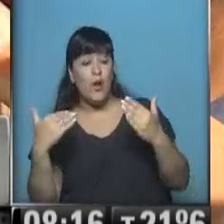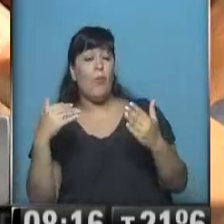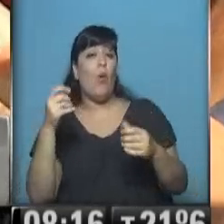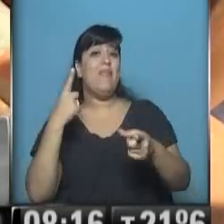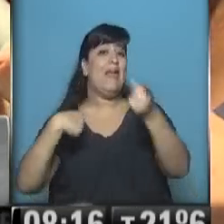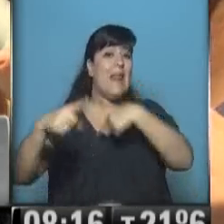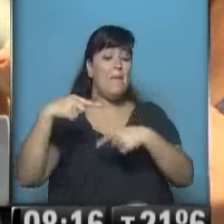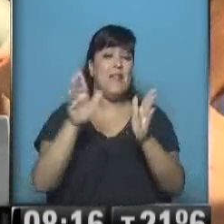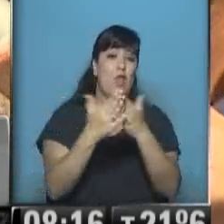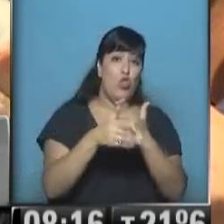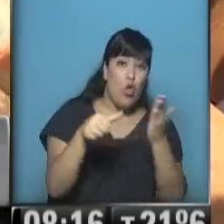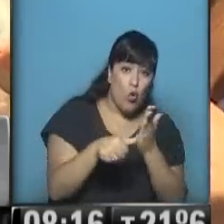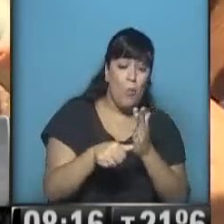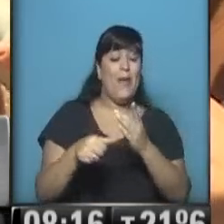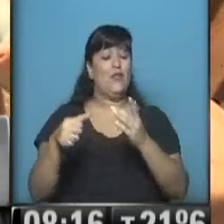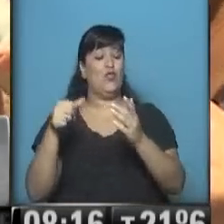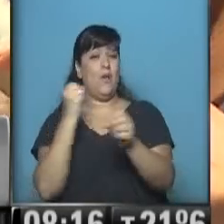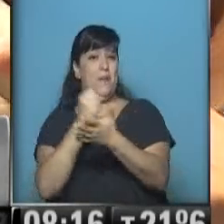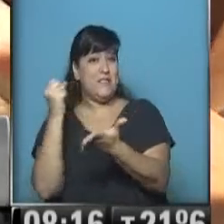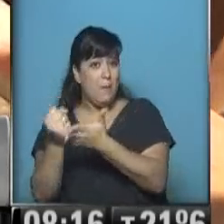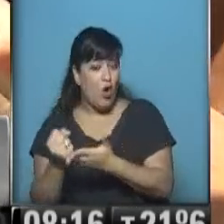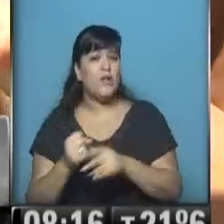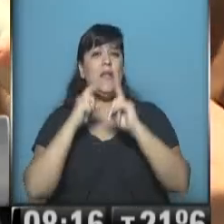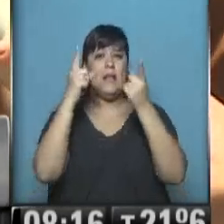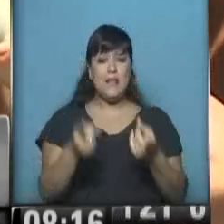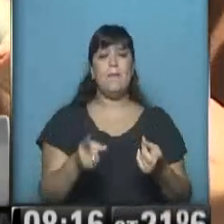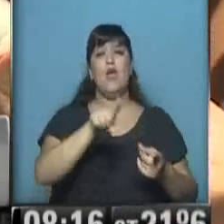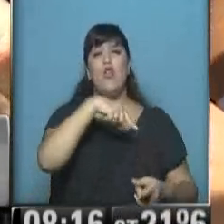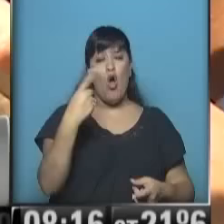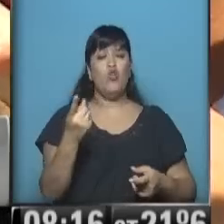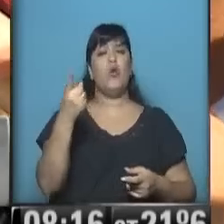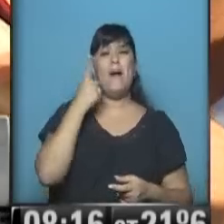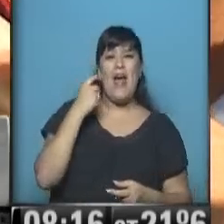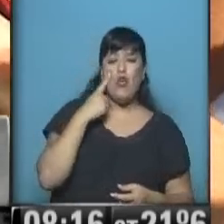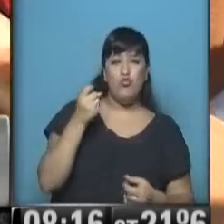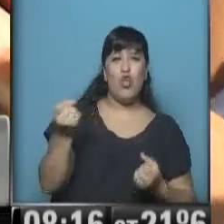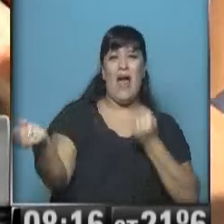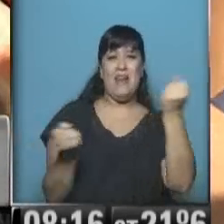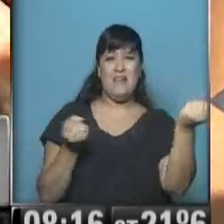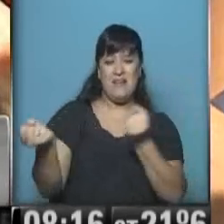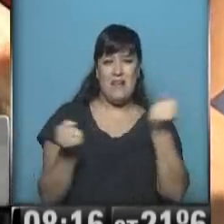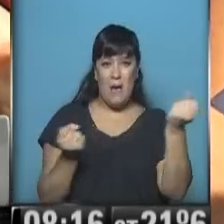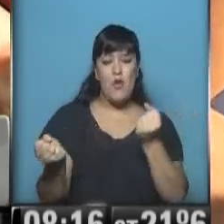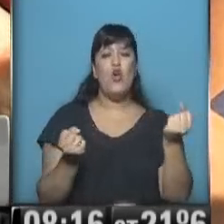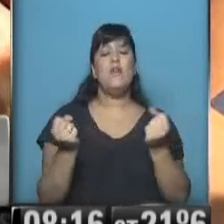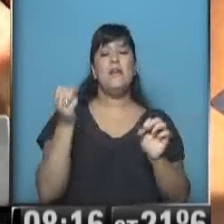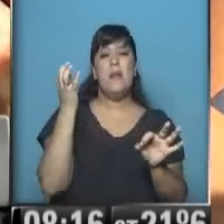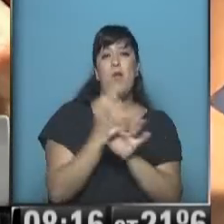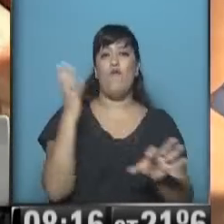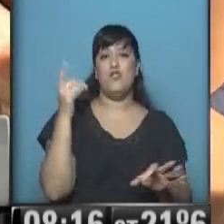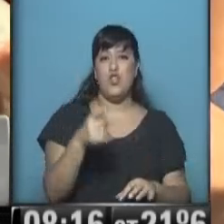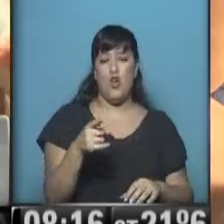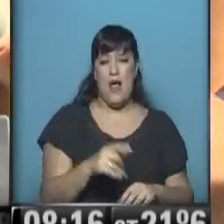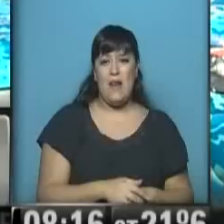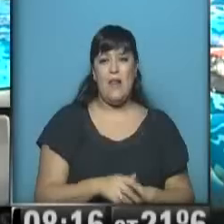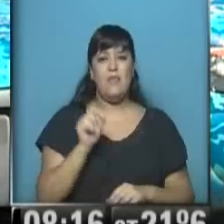una fuerte presencia de la Comisión Nacional de Regulación del Transporte para controlar el transporte de profesional